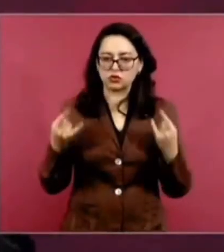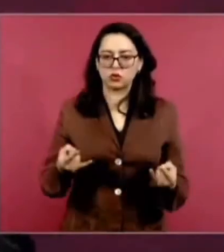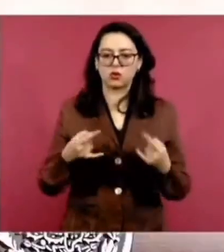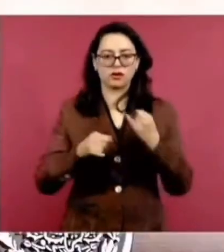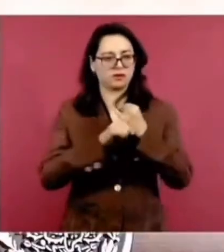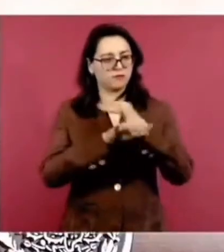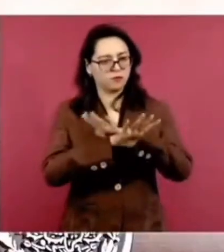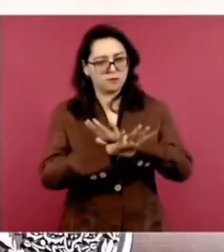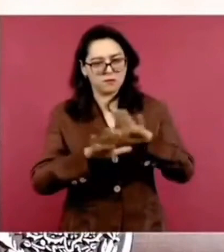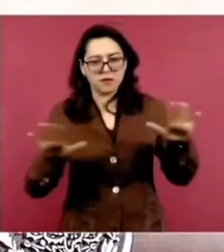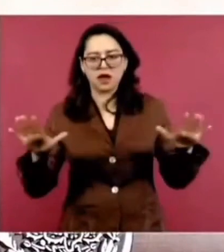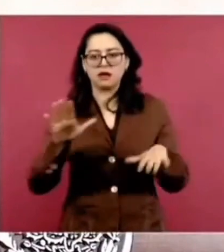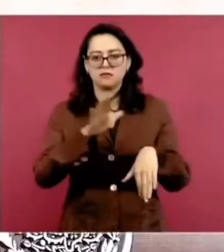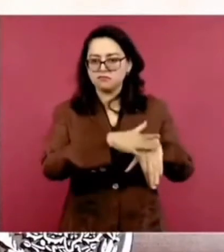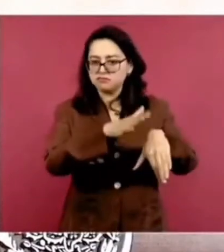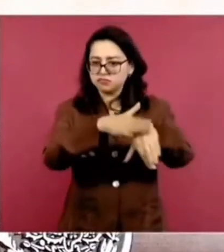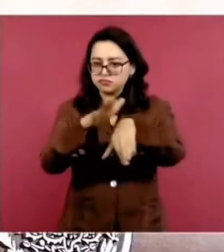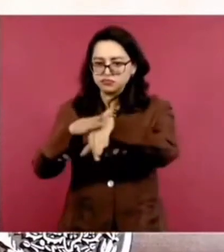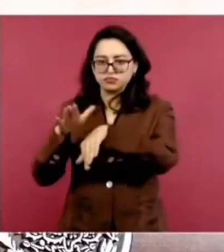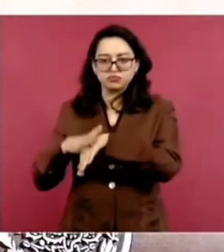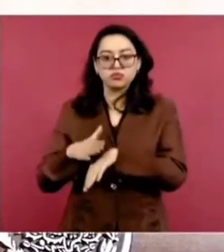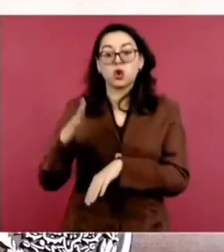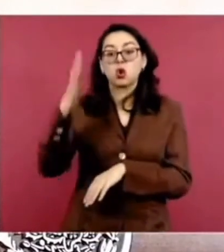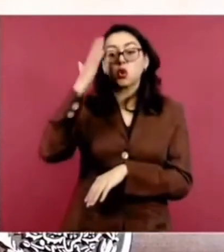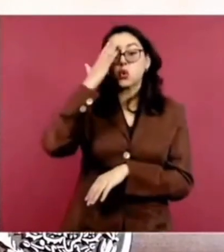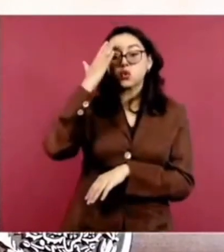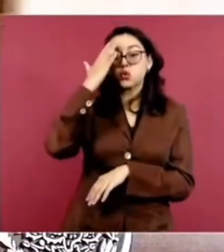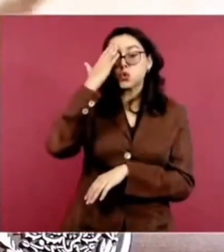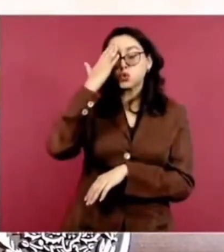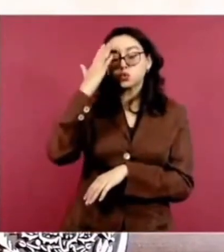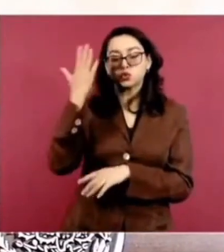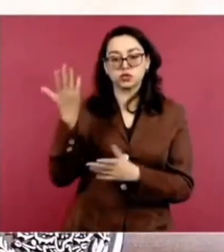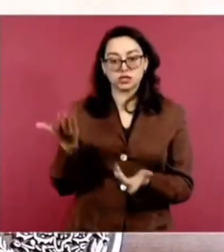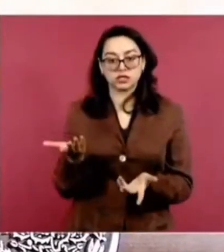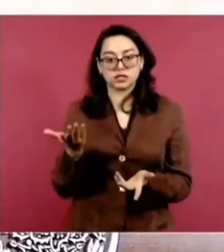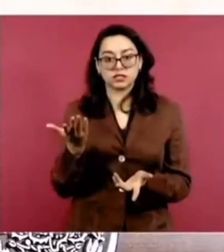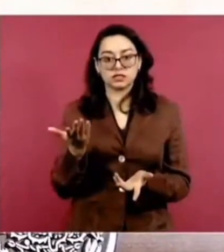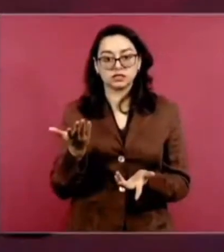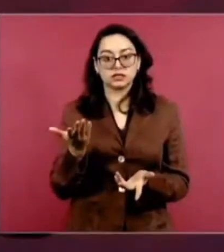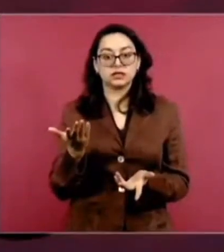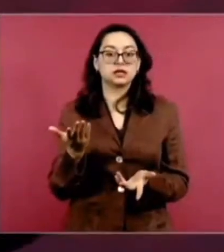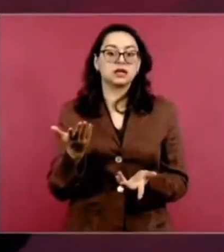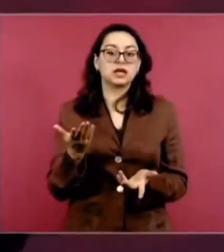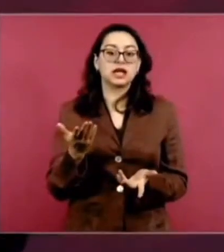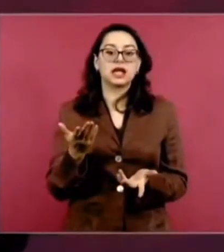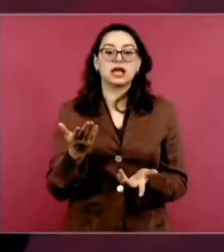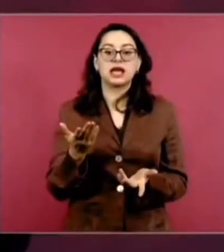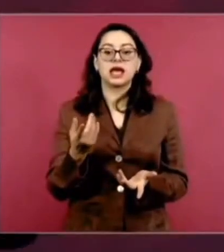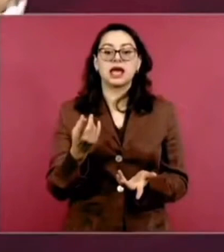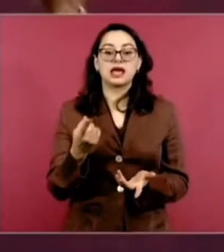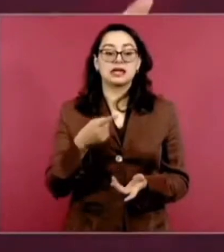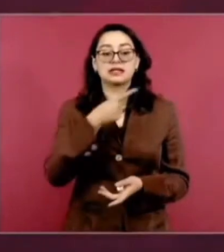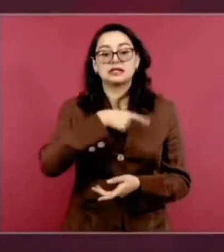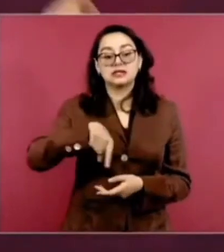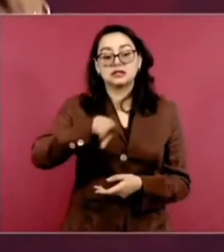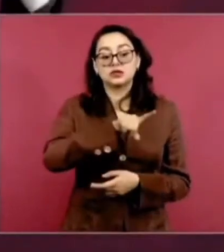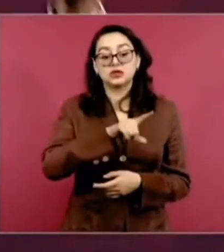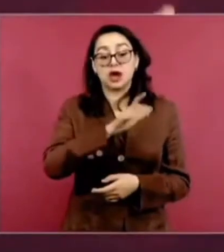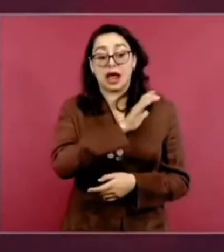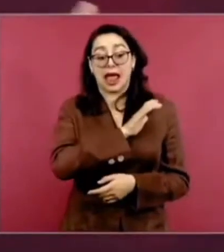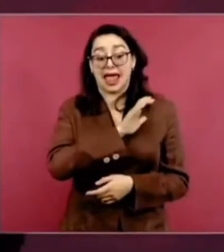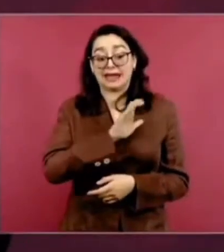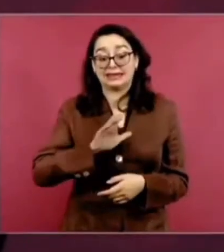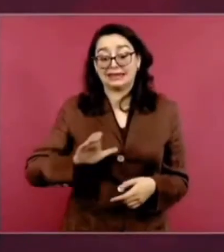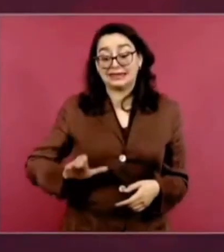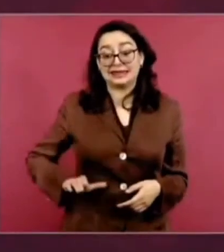se conozca. Una cosa es lo que dicen en la campaña, que suelen